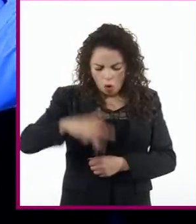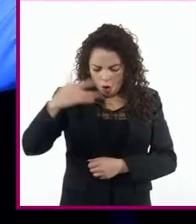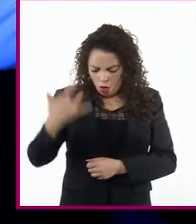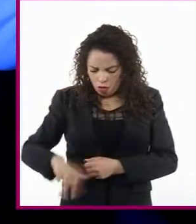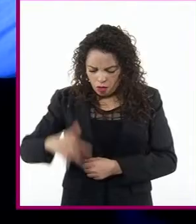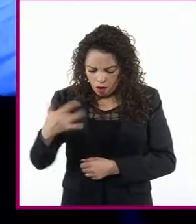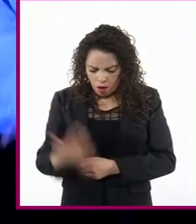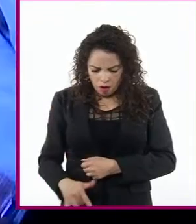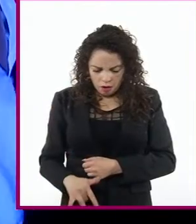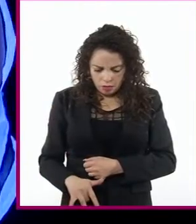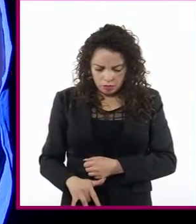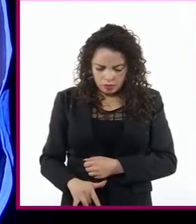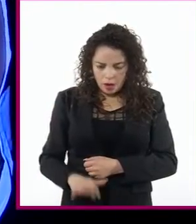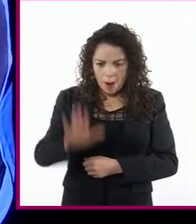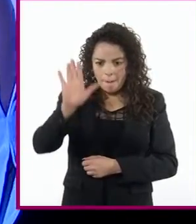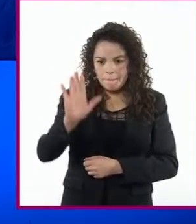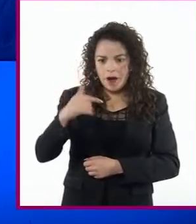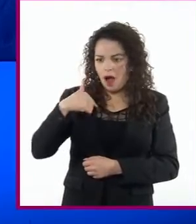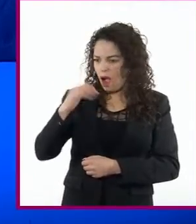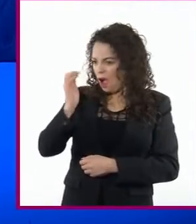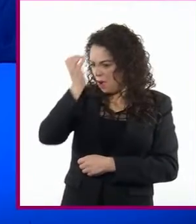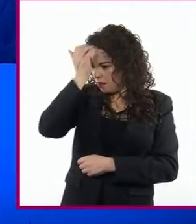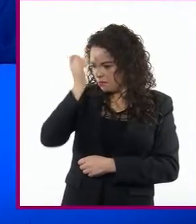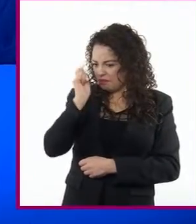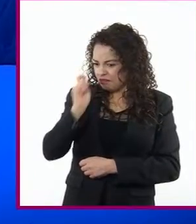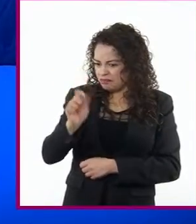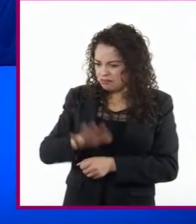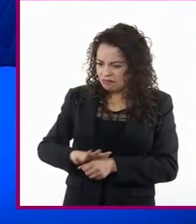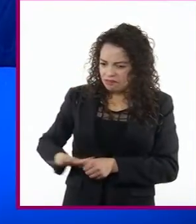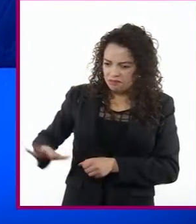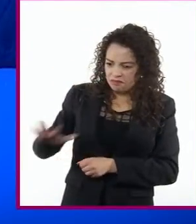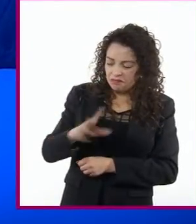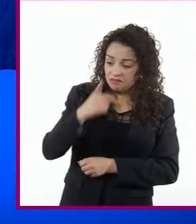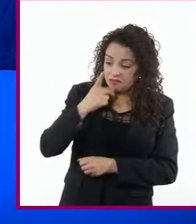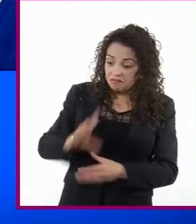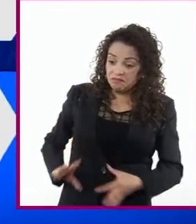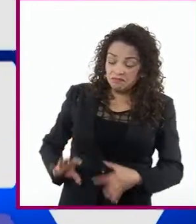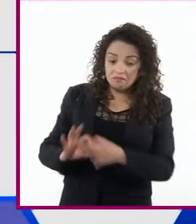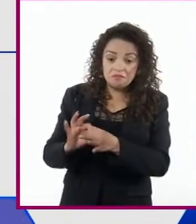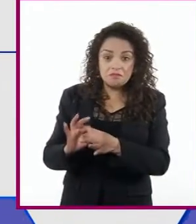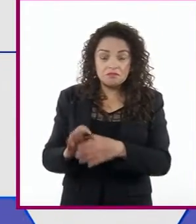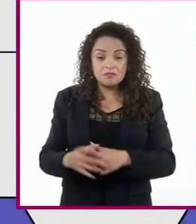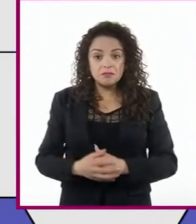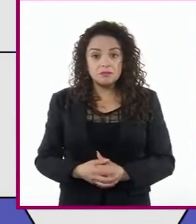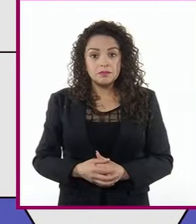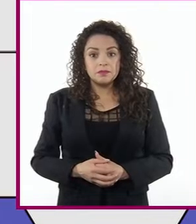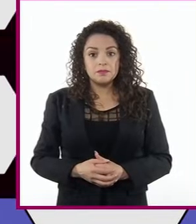Oveja soy, bien lo dice, de Fuente Ovejuna el nombre.